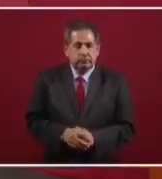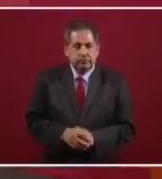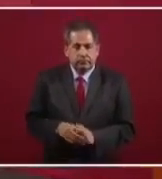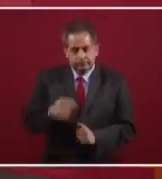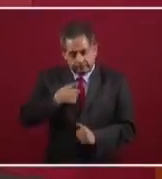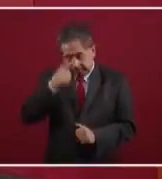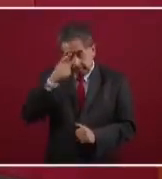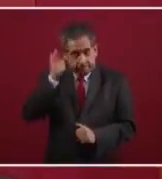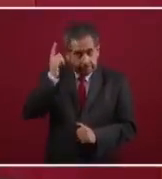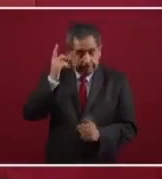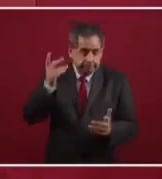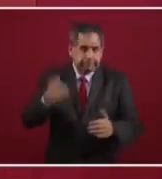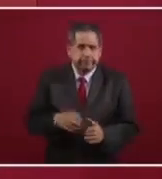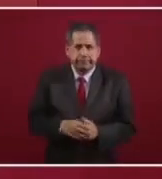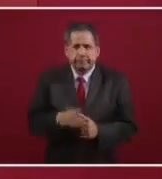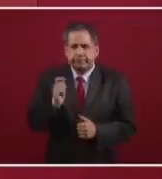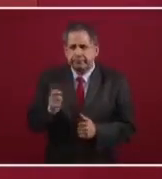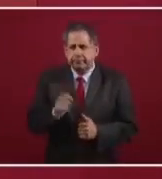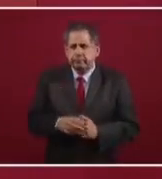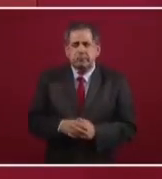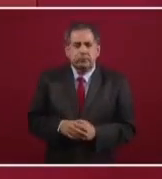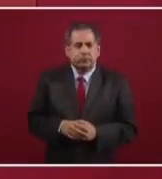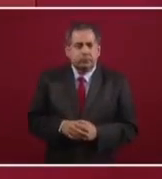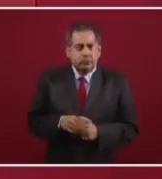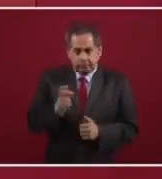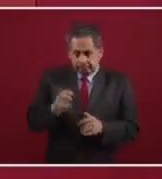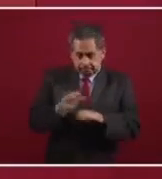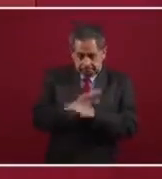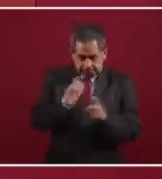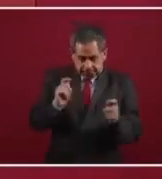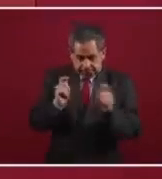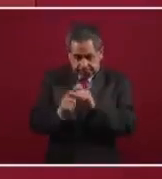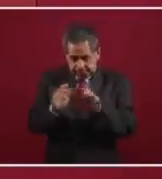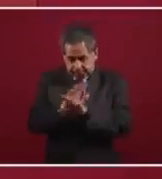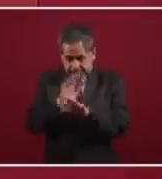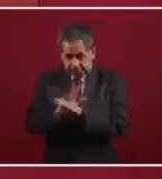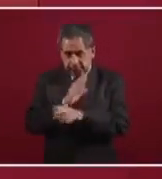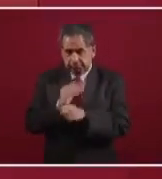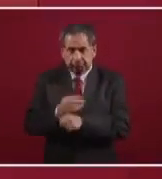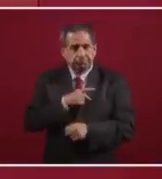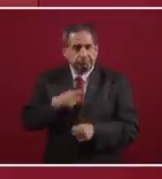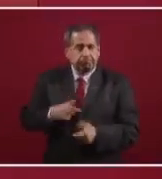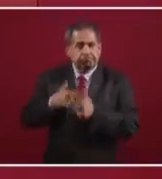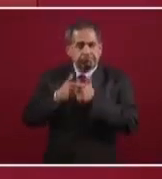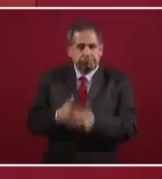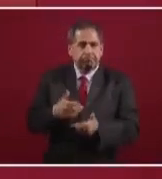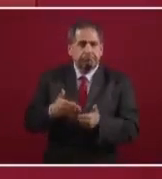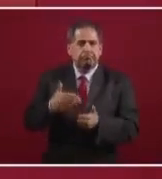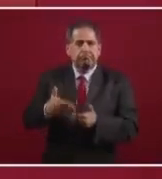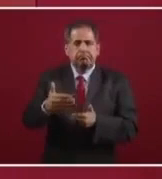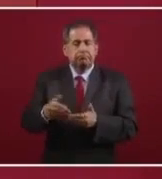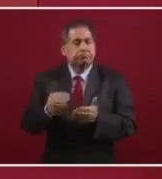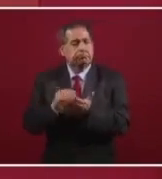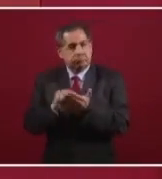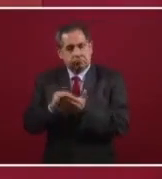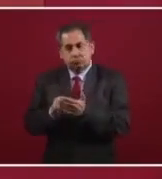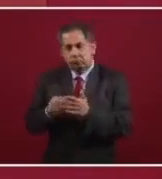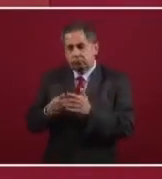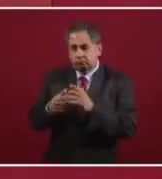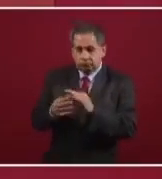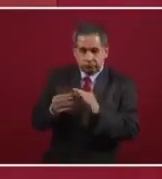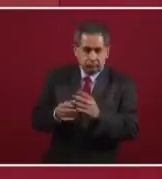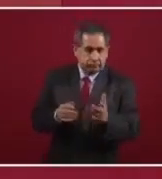Yo espero que estos cambios se sigan llevando a cabo,